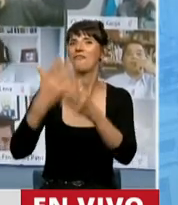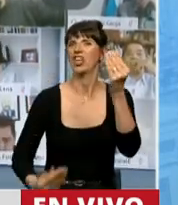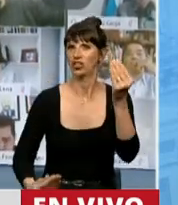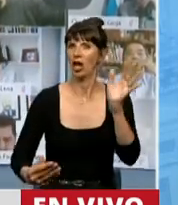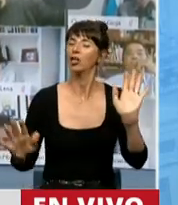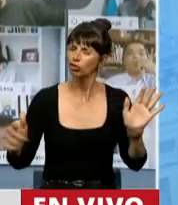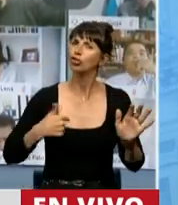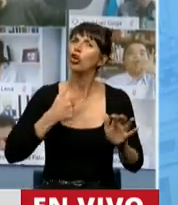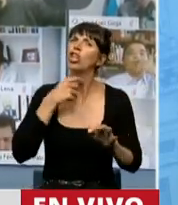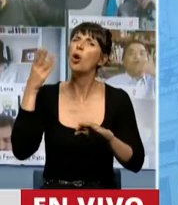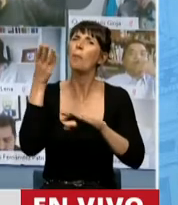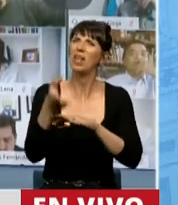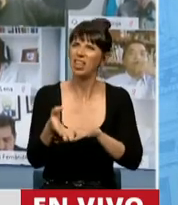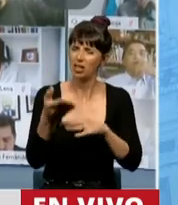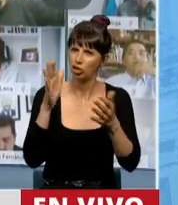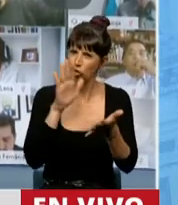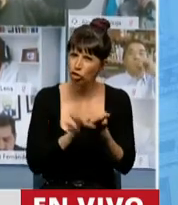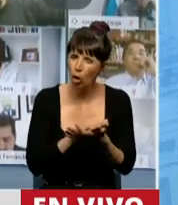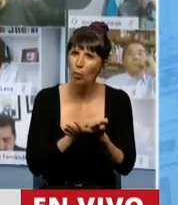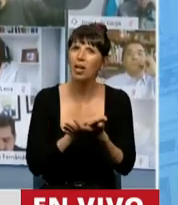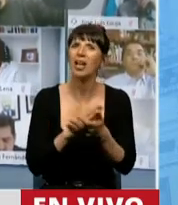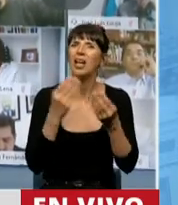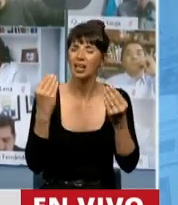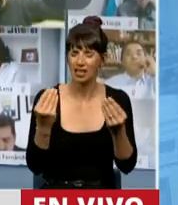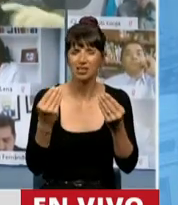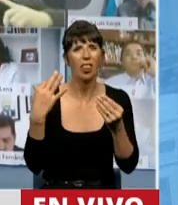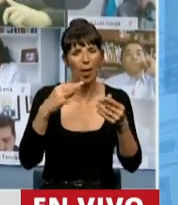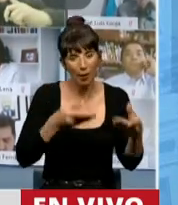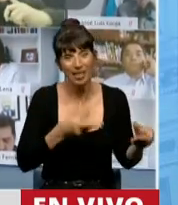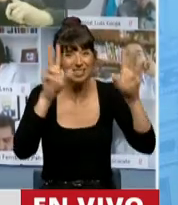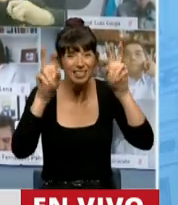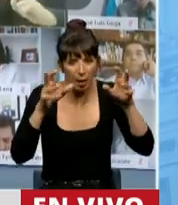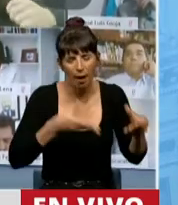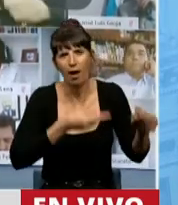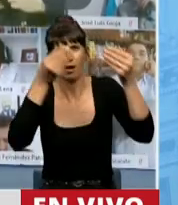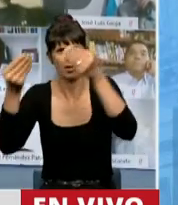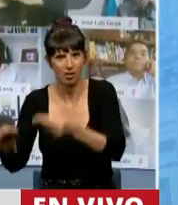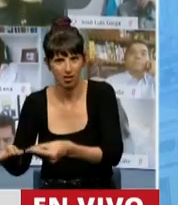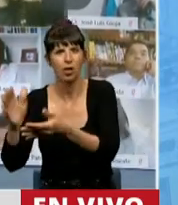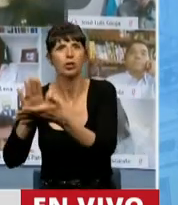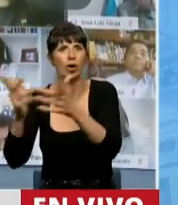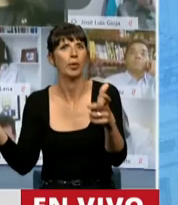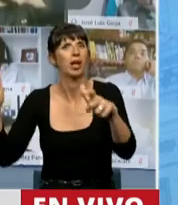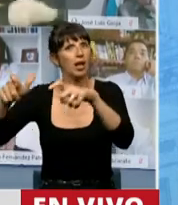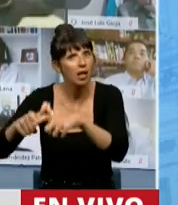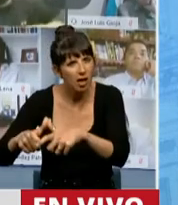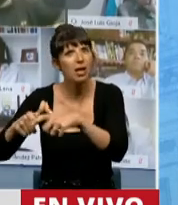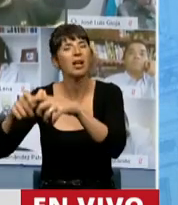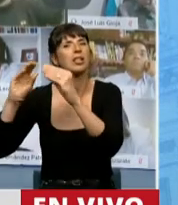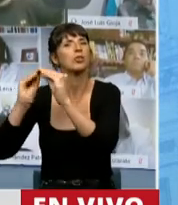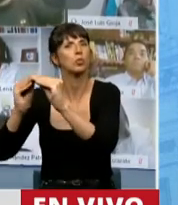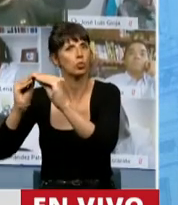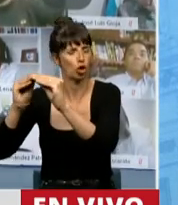vinculada al tratamiento efectivo en la Comisión de Asuntos Constitucionales de la moción correctamente